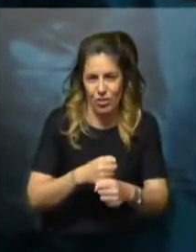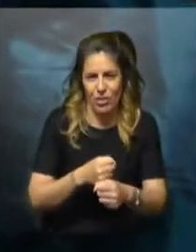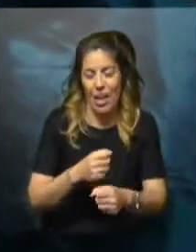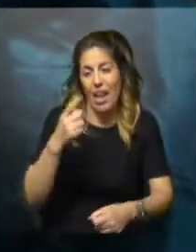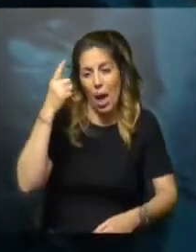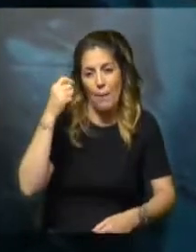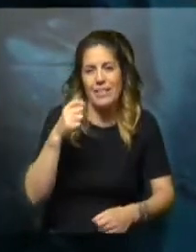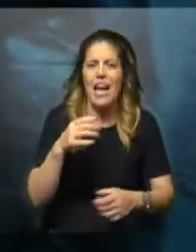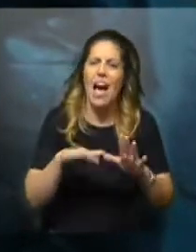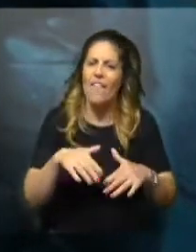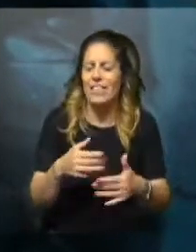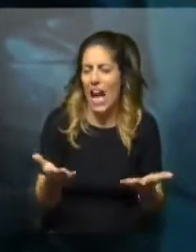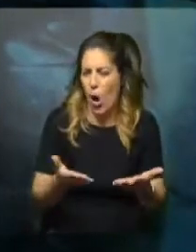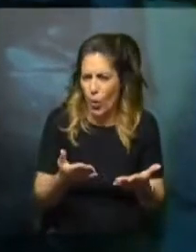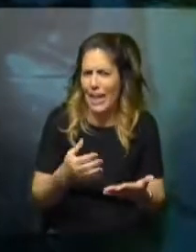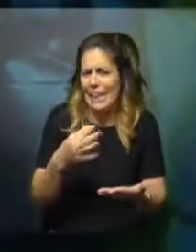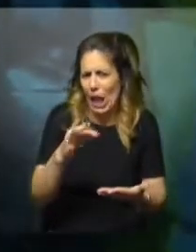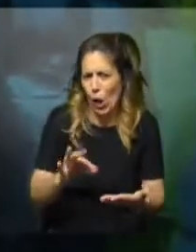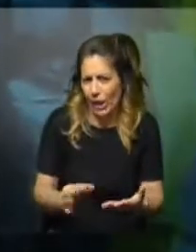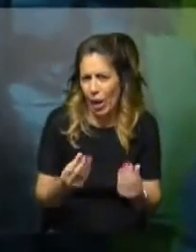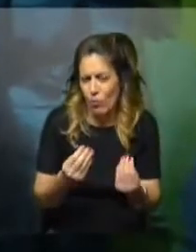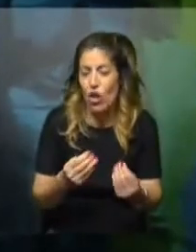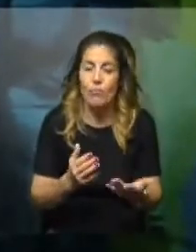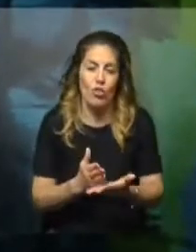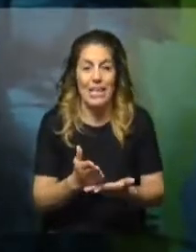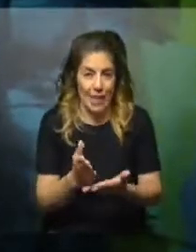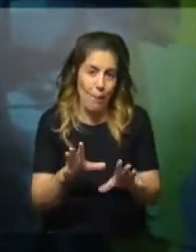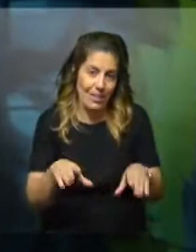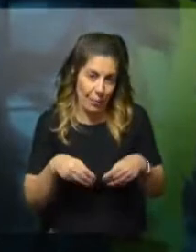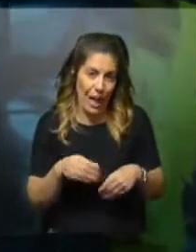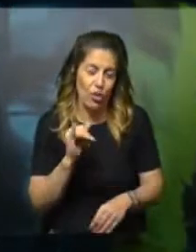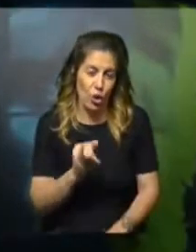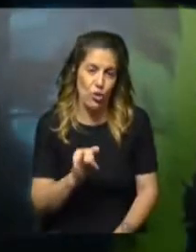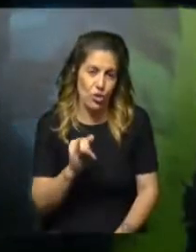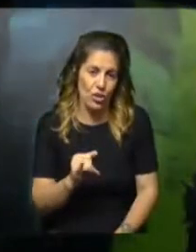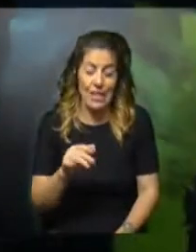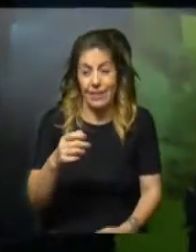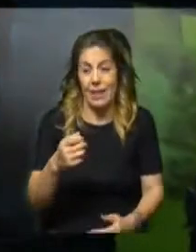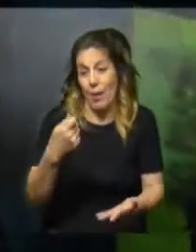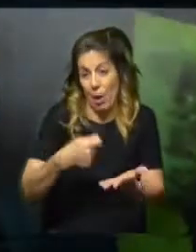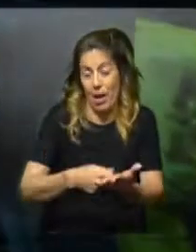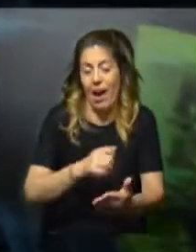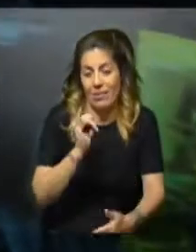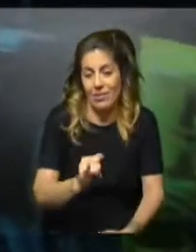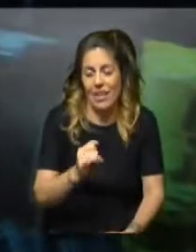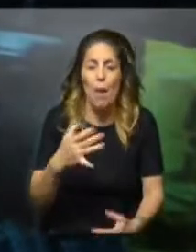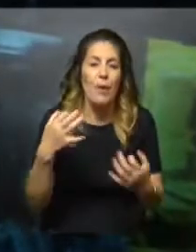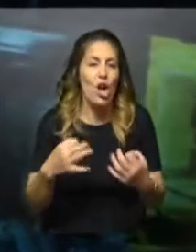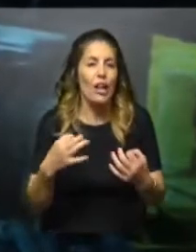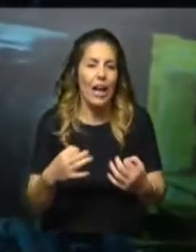dejan demasiado más en función siempre aceptando no están contratando pero pero en realidad